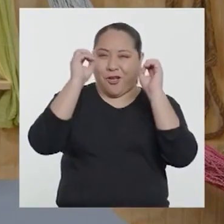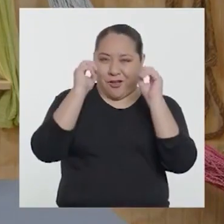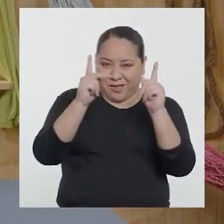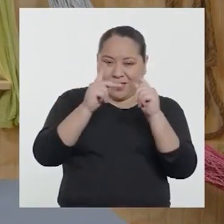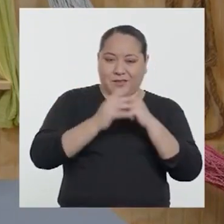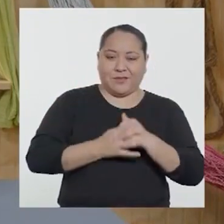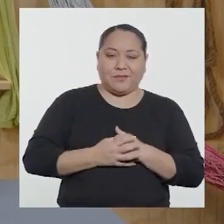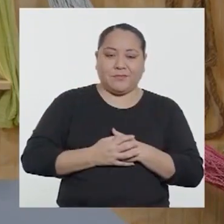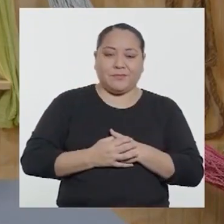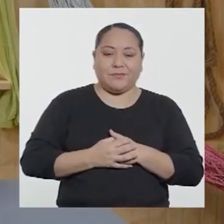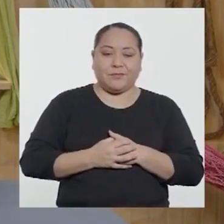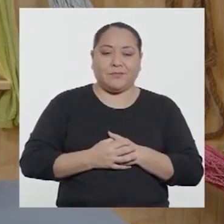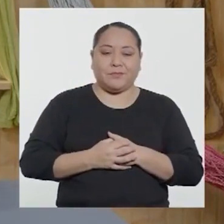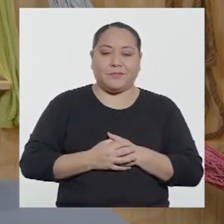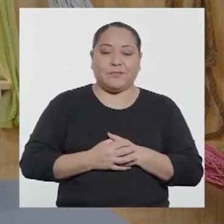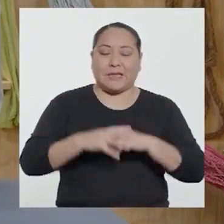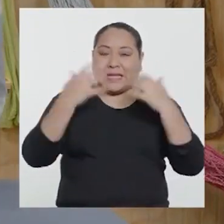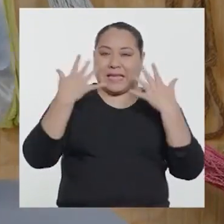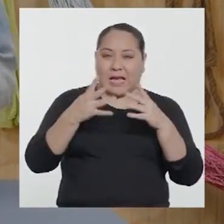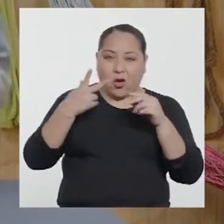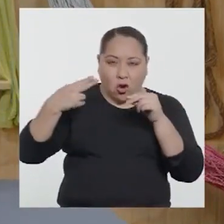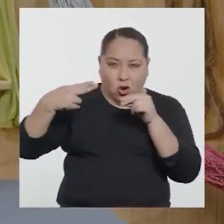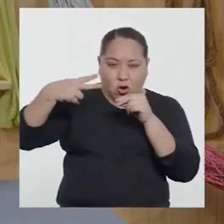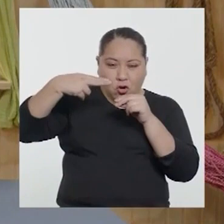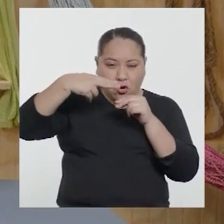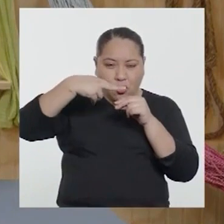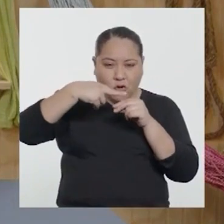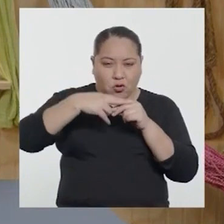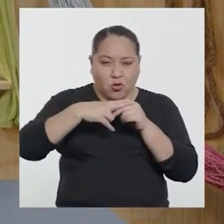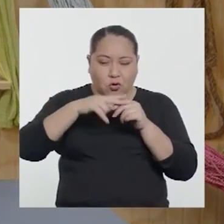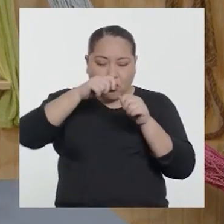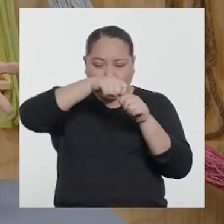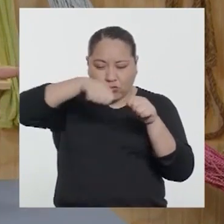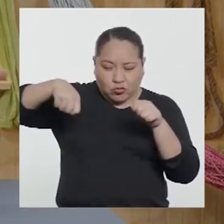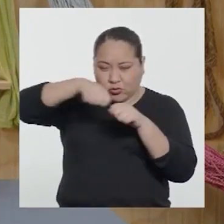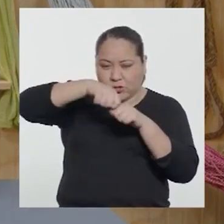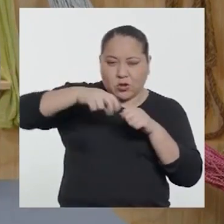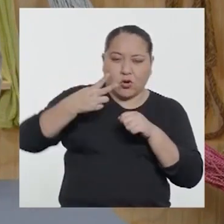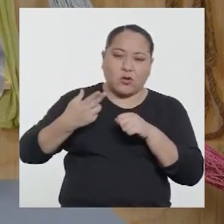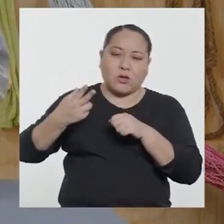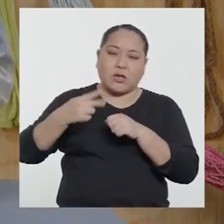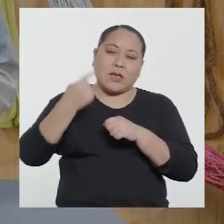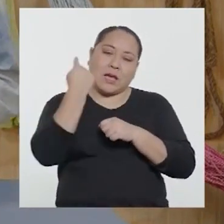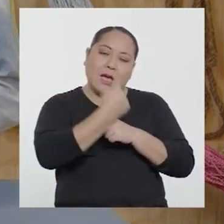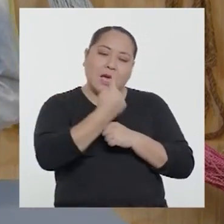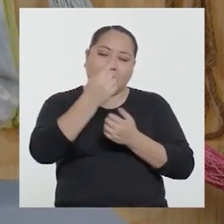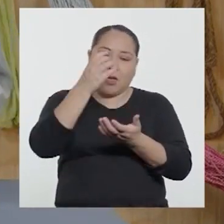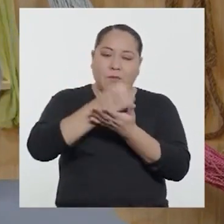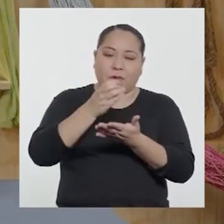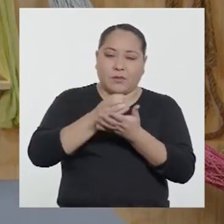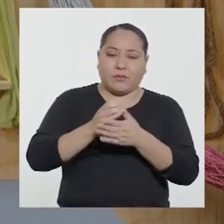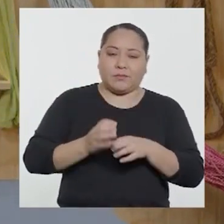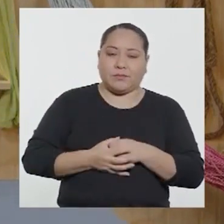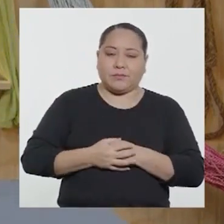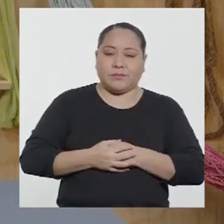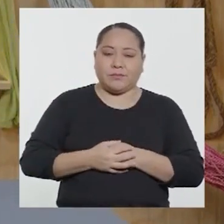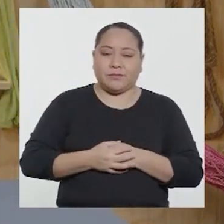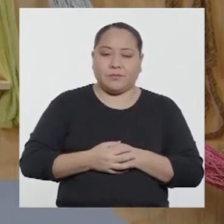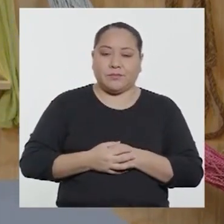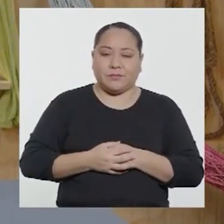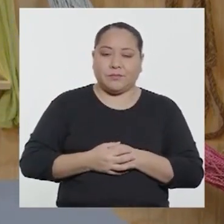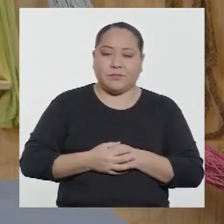Muy bien. Ahora cortaremos con la cuchilla o tijera cada vaso. Ahí está.